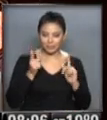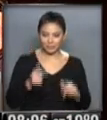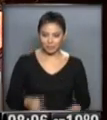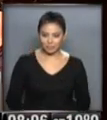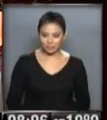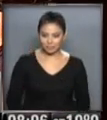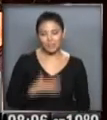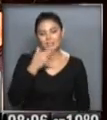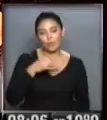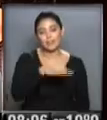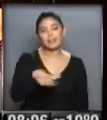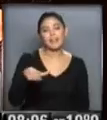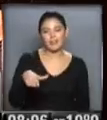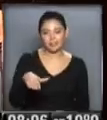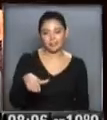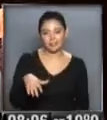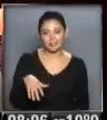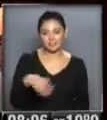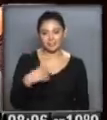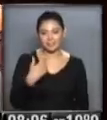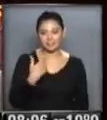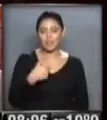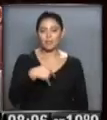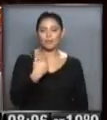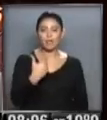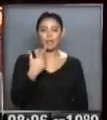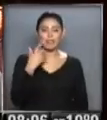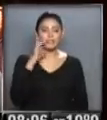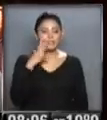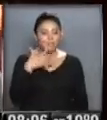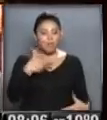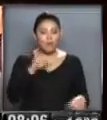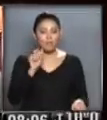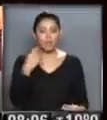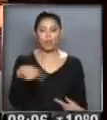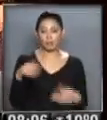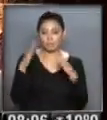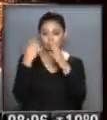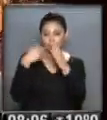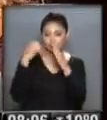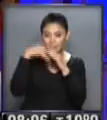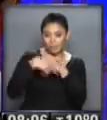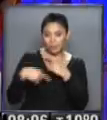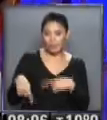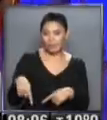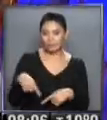donde seguramente los chicos van a poder redescubrir los objetos de sus casas, ¿no?